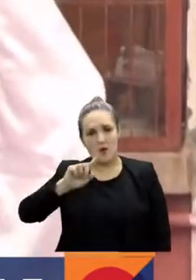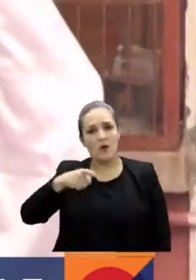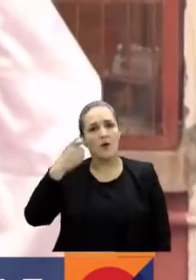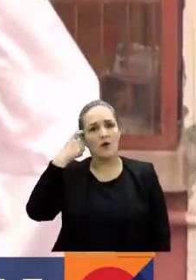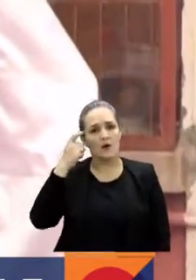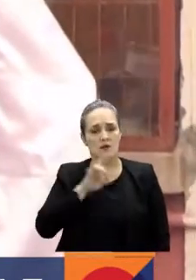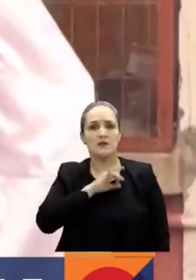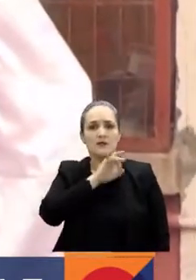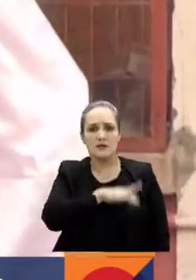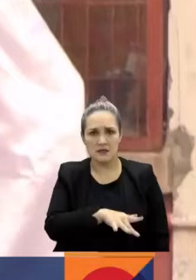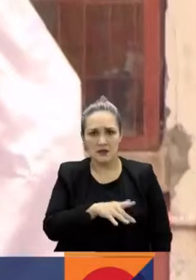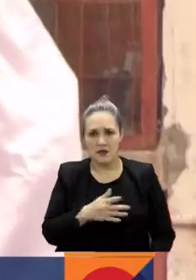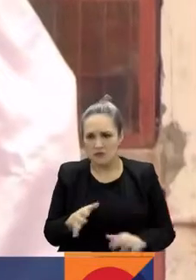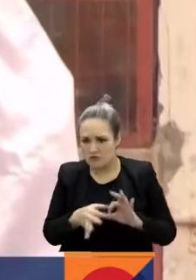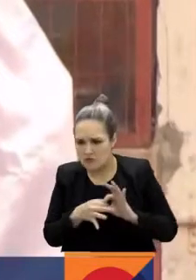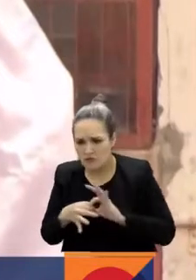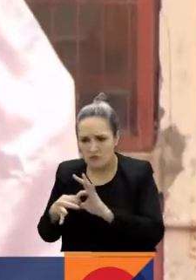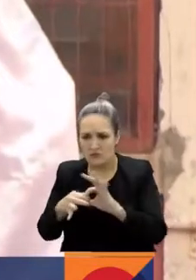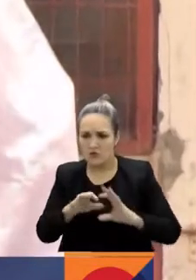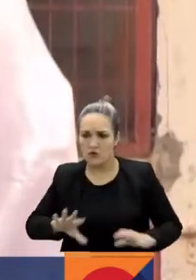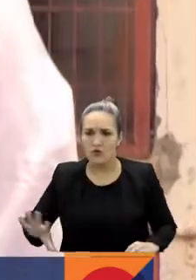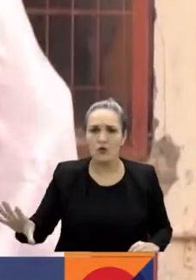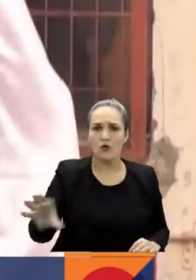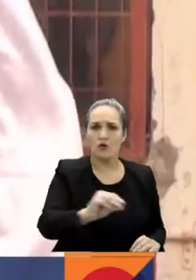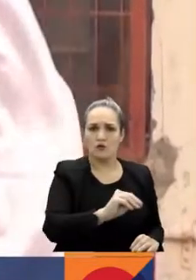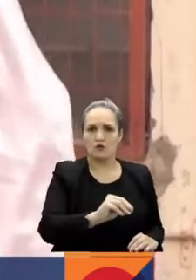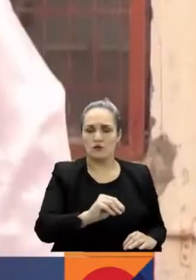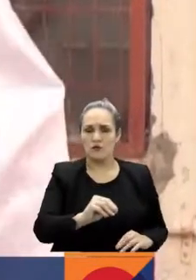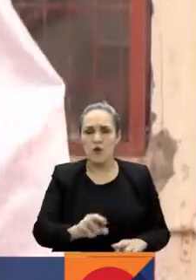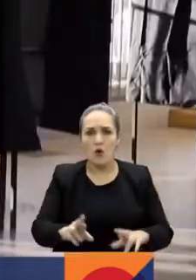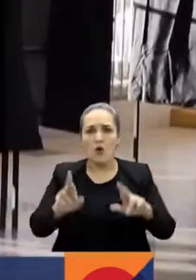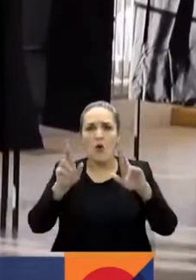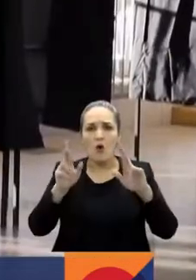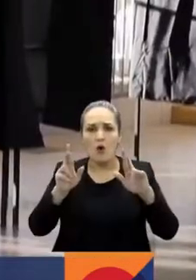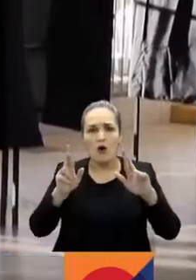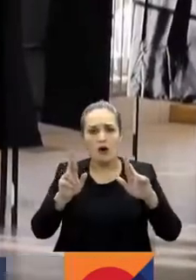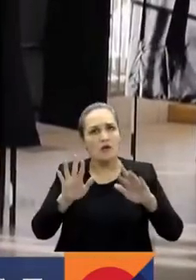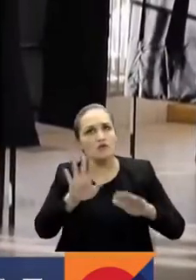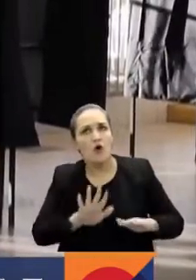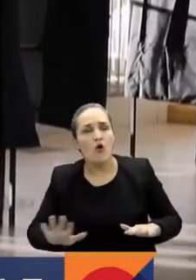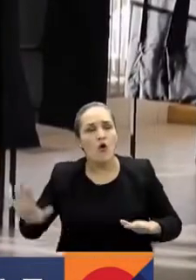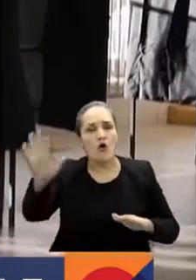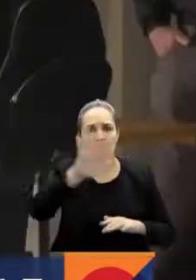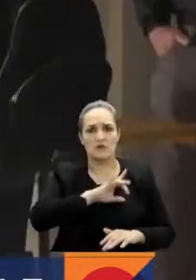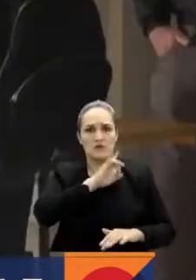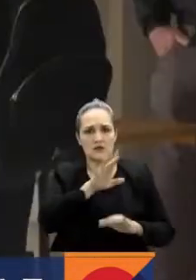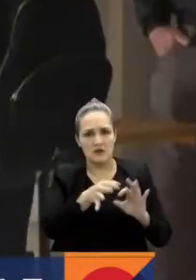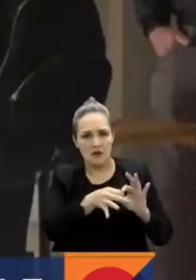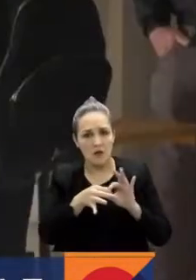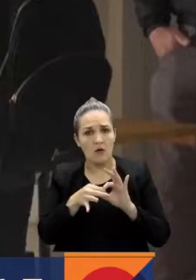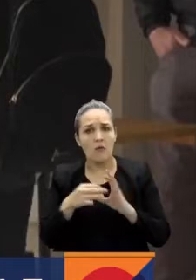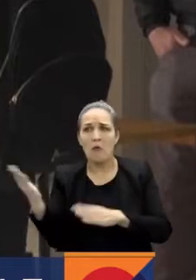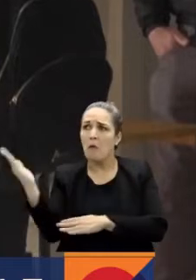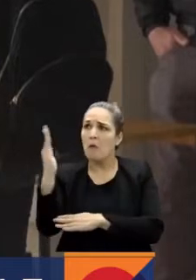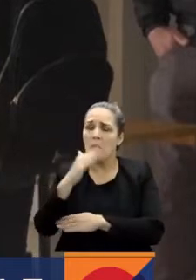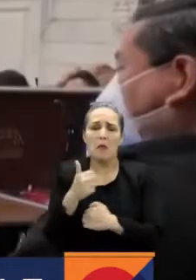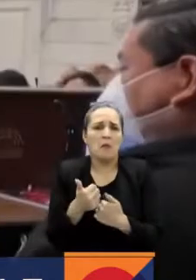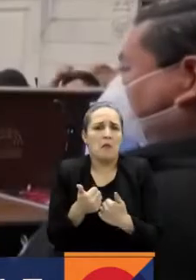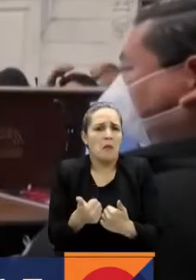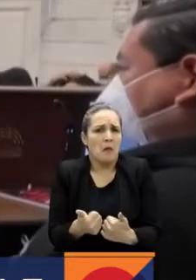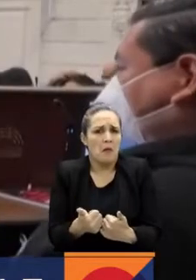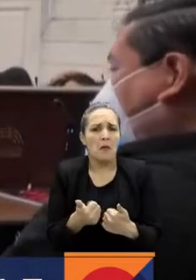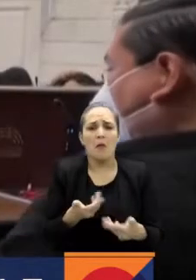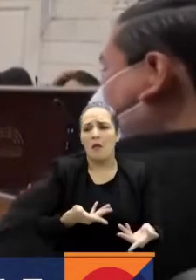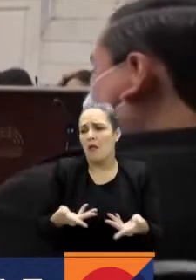en conjunto con todos ustedes, es en encontrarnos como país. La jornada transcurrió en calma y en concordancia con el mensaje